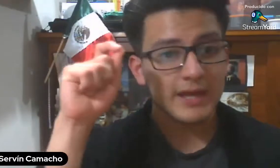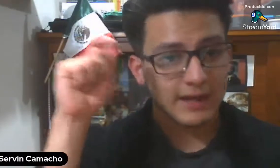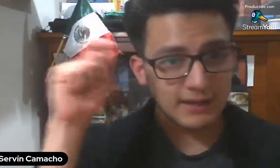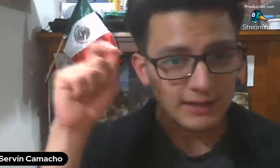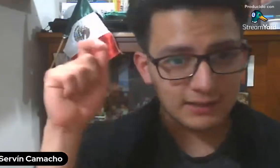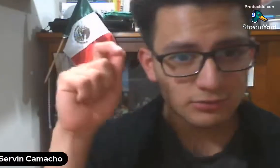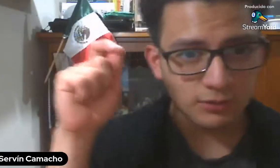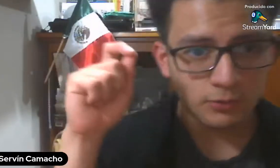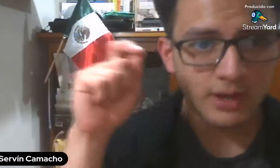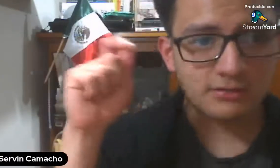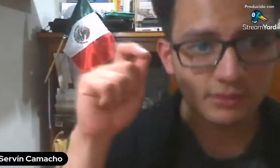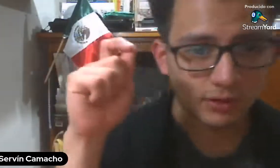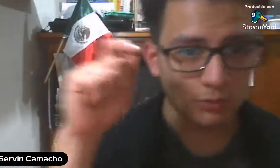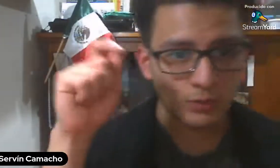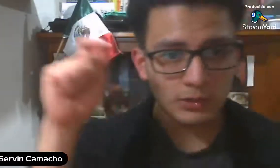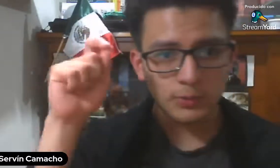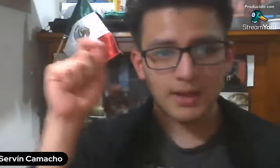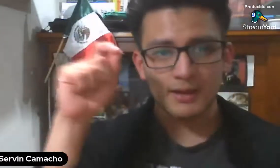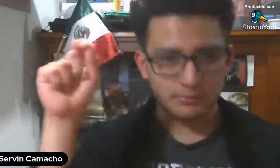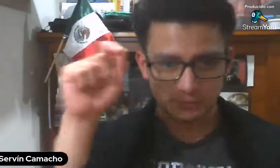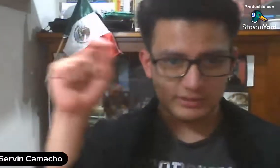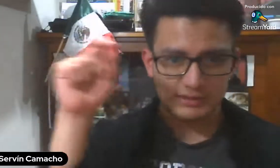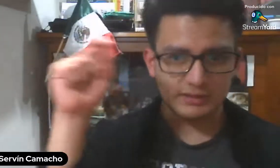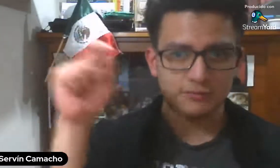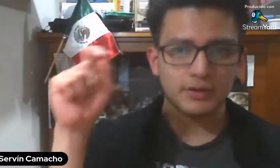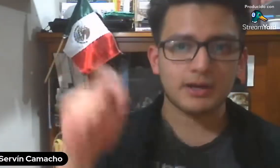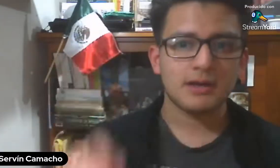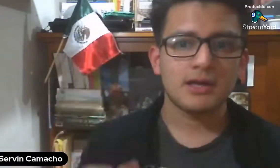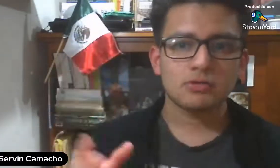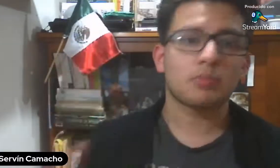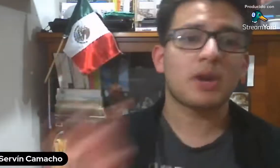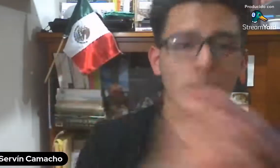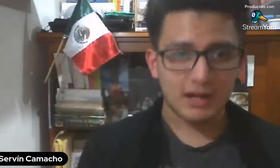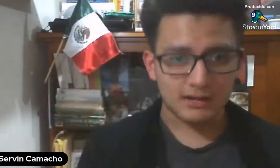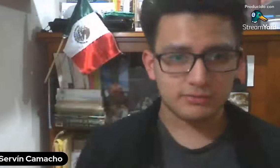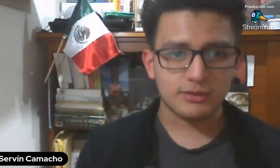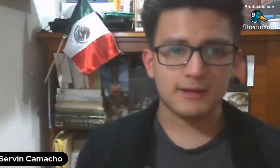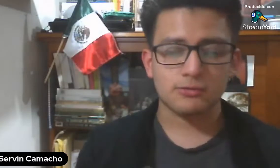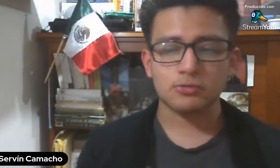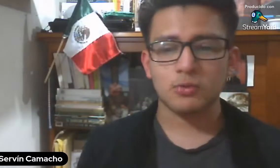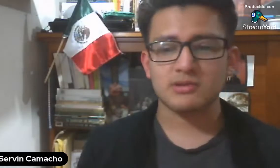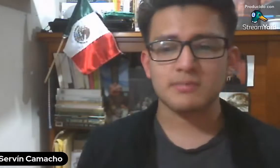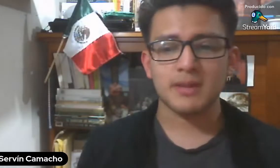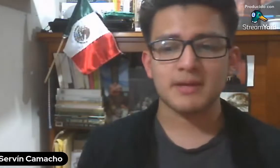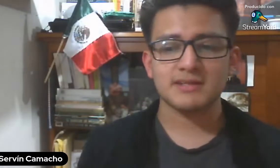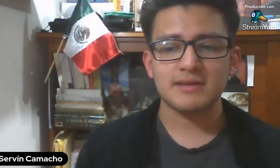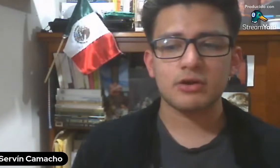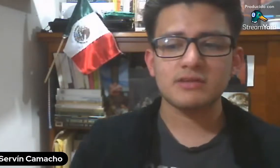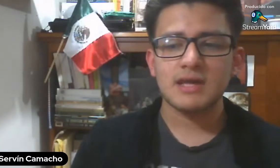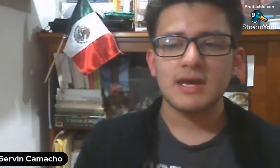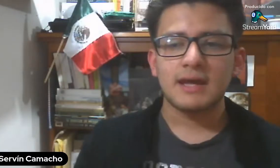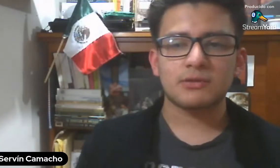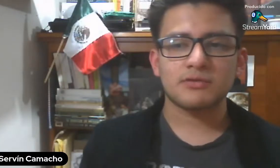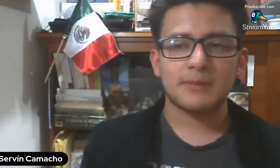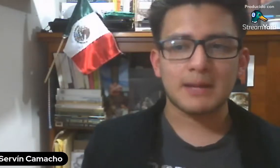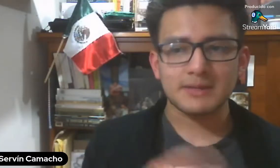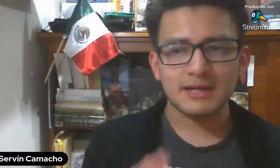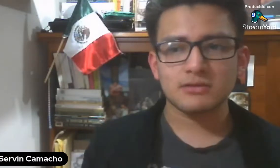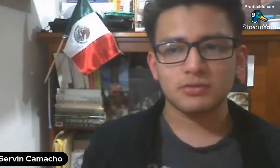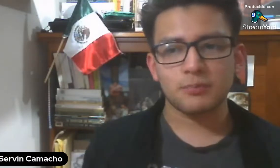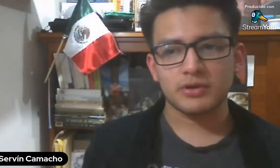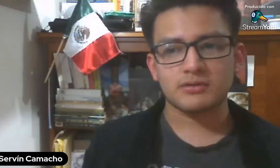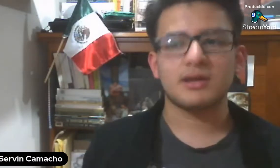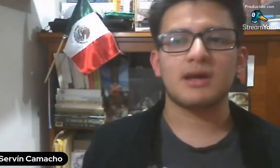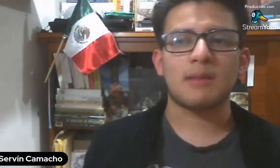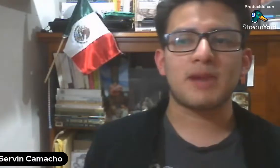con una llegada alta, o sea, con una altura pues, que fue superior a las dos curvas epidémicas anteriores. Entonces, para evitar